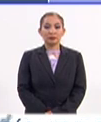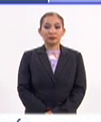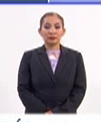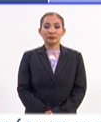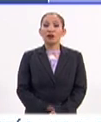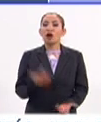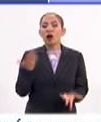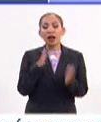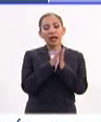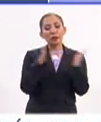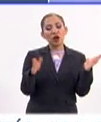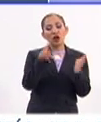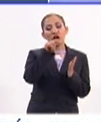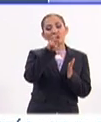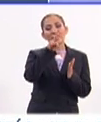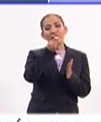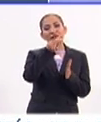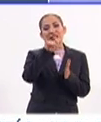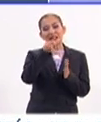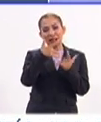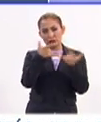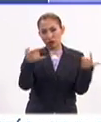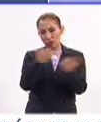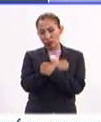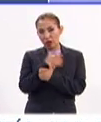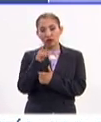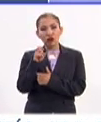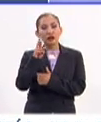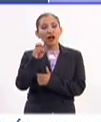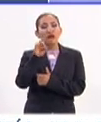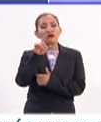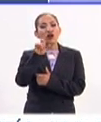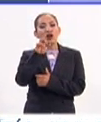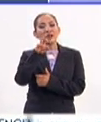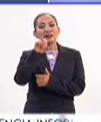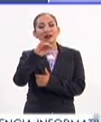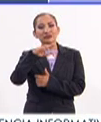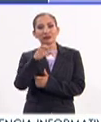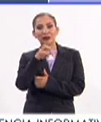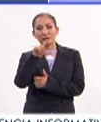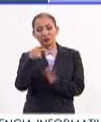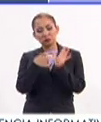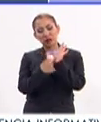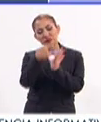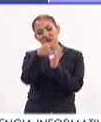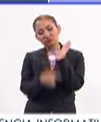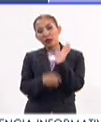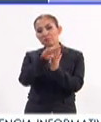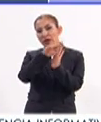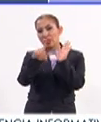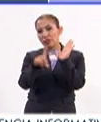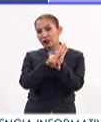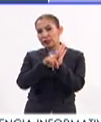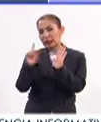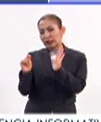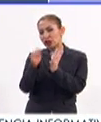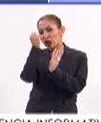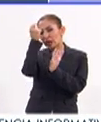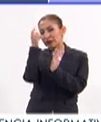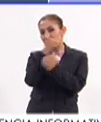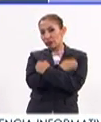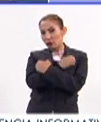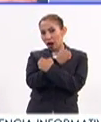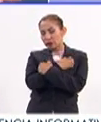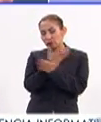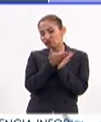Bueno, a través del libro Travesías por la historia de la educación, la doctora Florencia Chávez nos muestra los aspectos metodológicos y teóricos de la